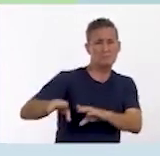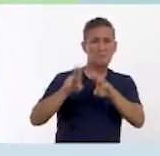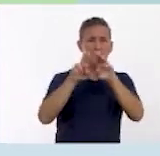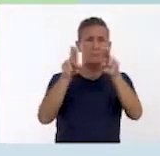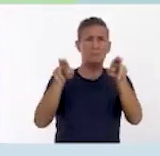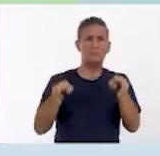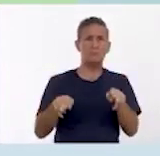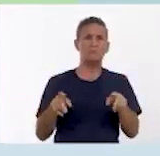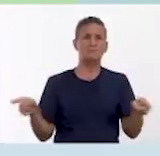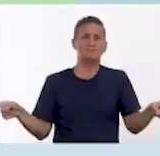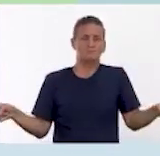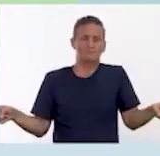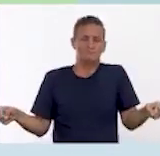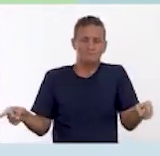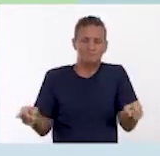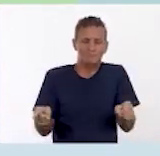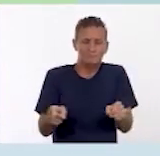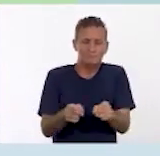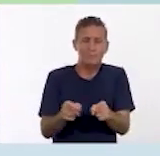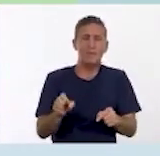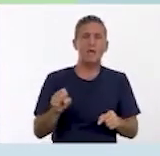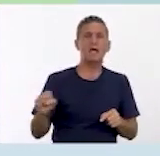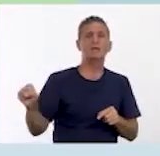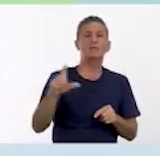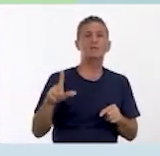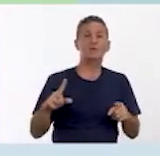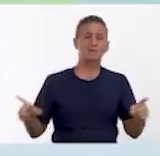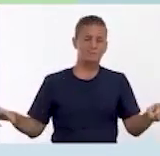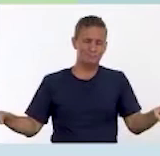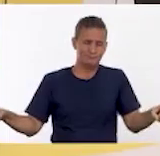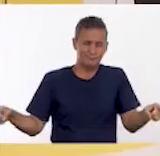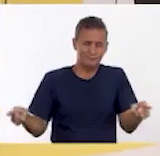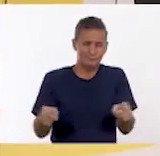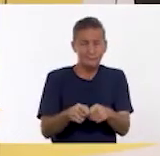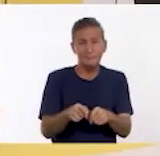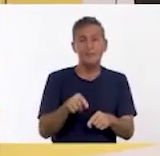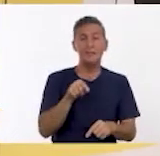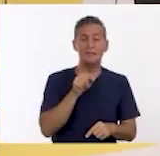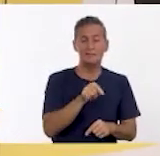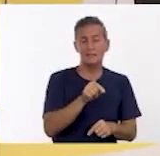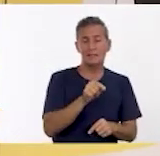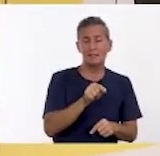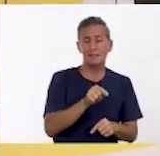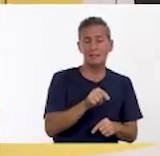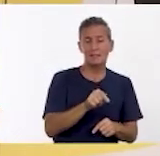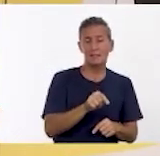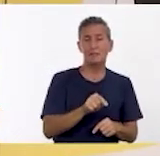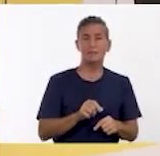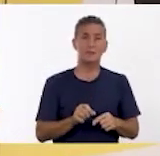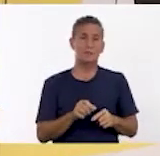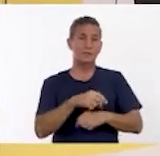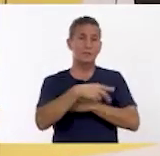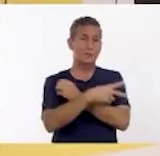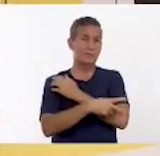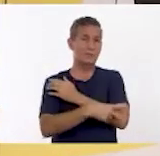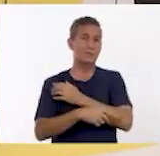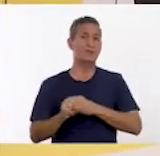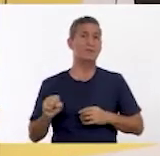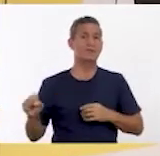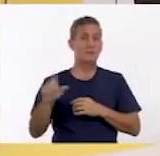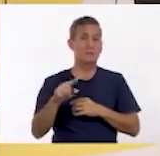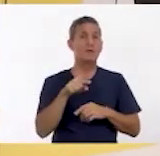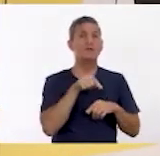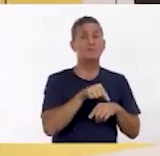dejan el sistema, hay una reducción del campo socialista. Y entre los países socialistas